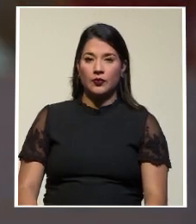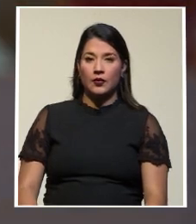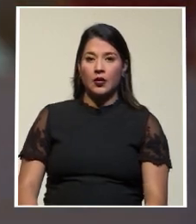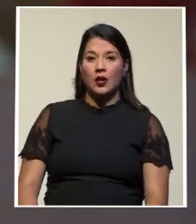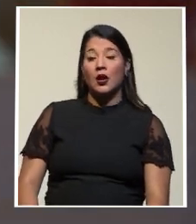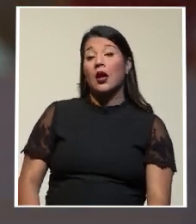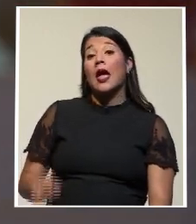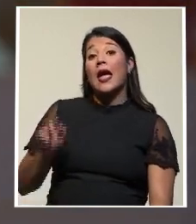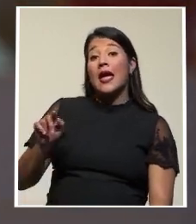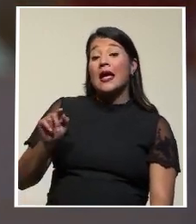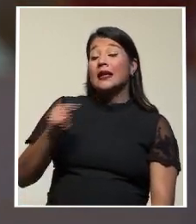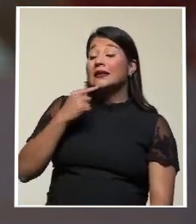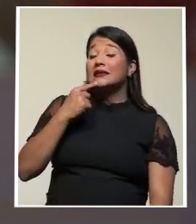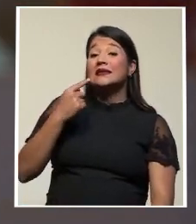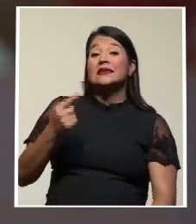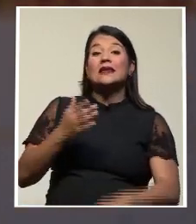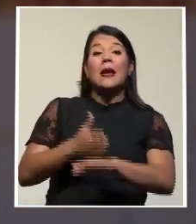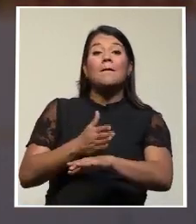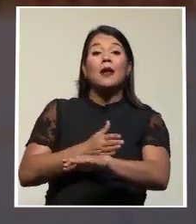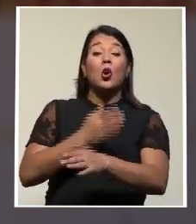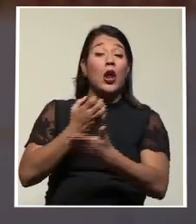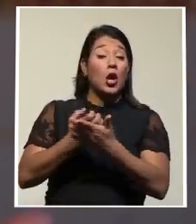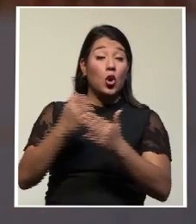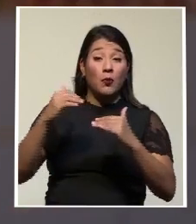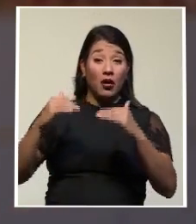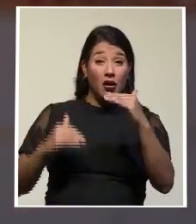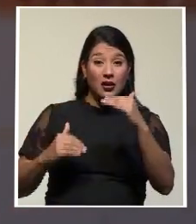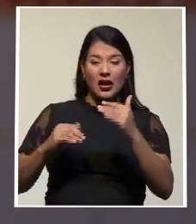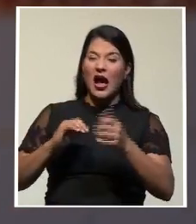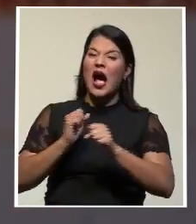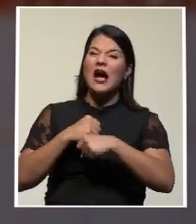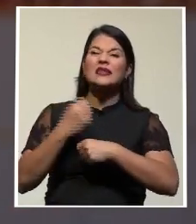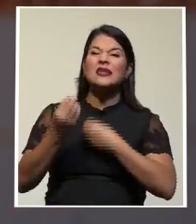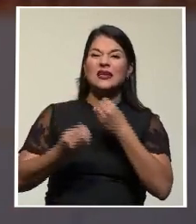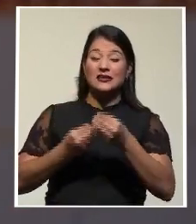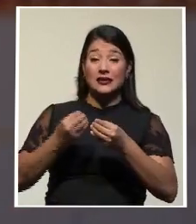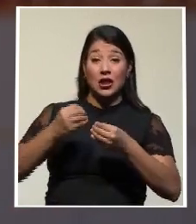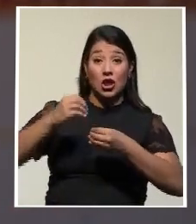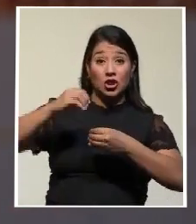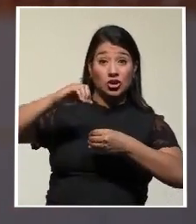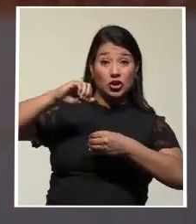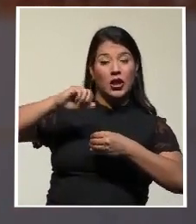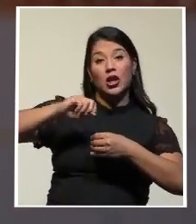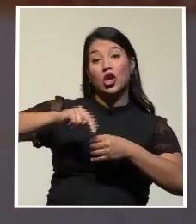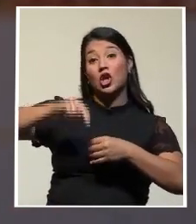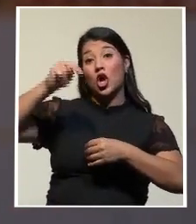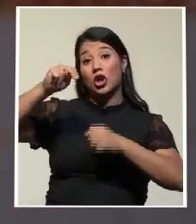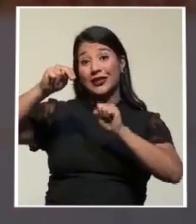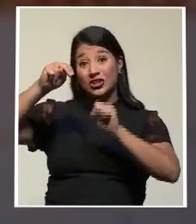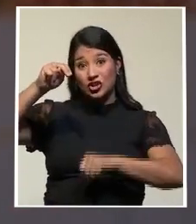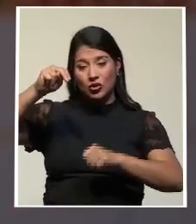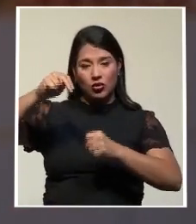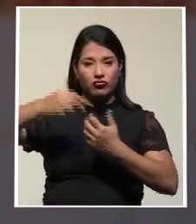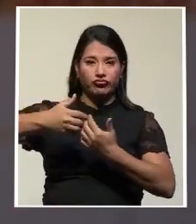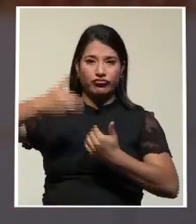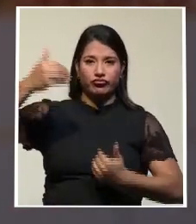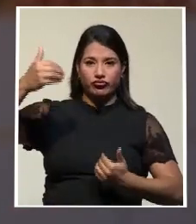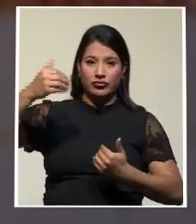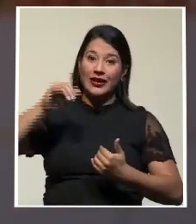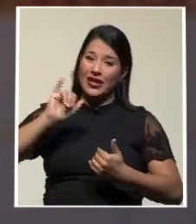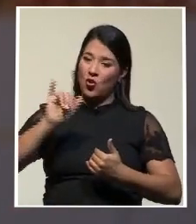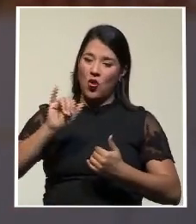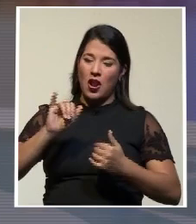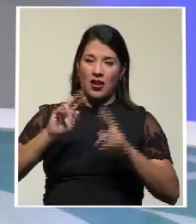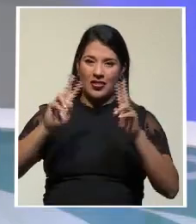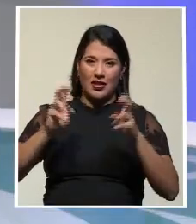Guterres señala que la recuperación económica desigual crea una división entre el norte y el sur, que aparece ya en la lucha climática.